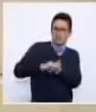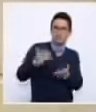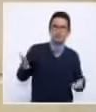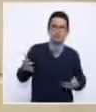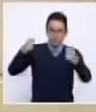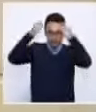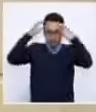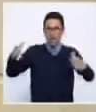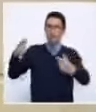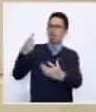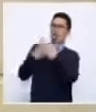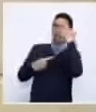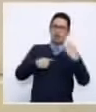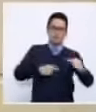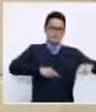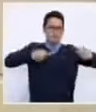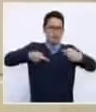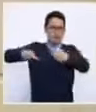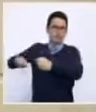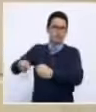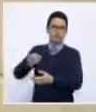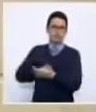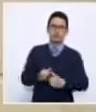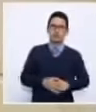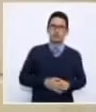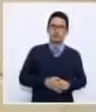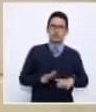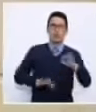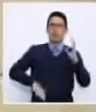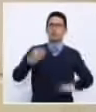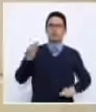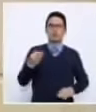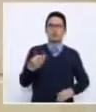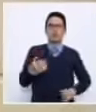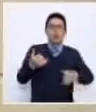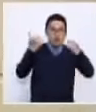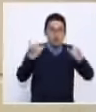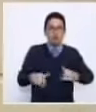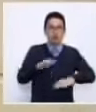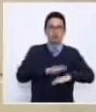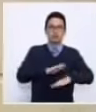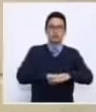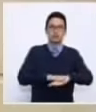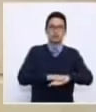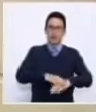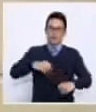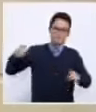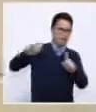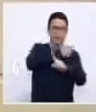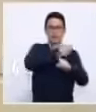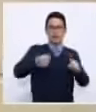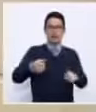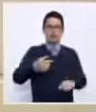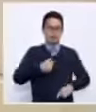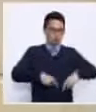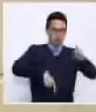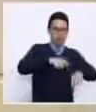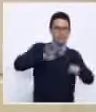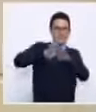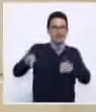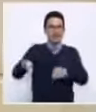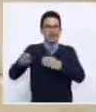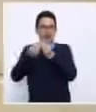hace que entre nosotros nos enfrentemos. Eso no es justo. Hoy nos dieron una pela a la berraca y yo no puedo venir a la mesa de